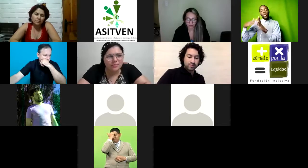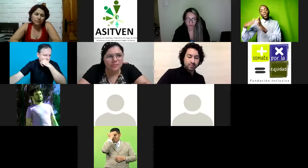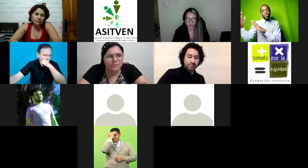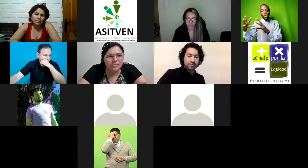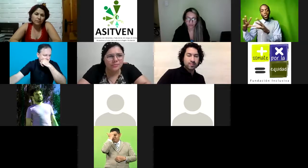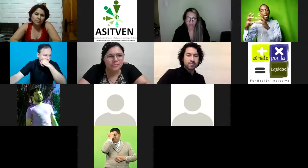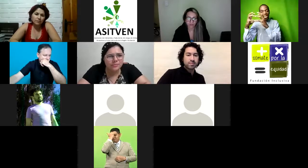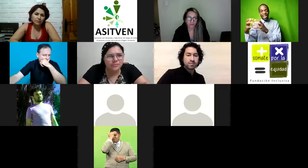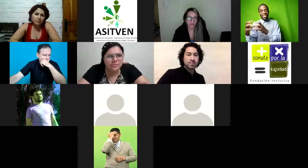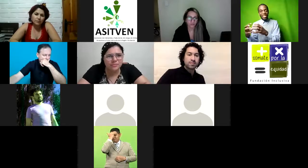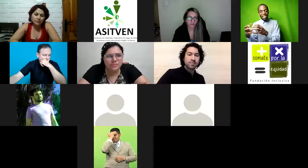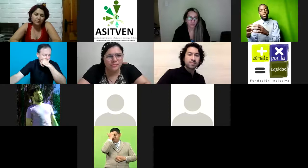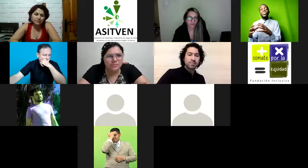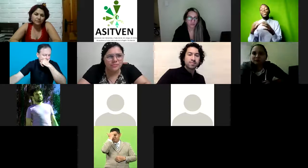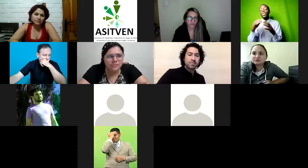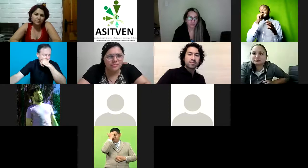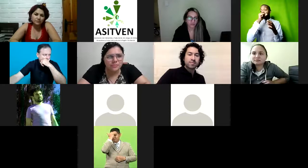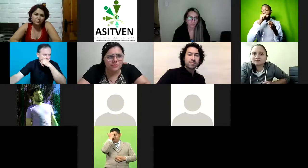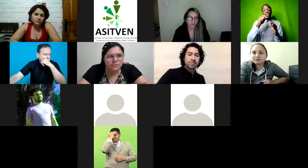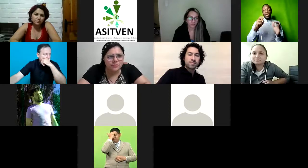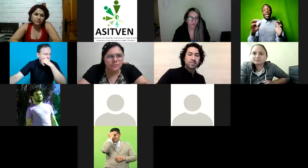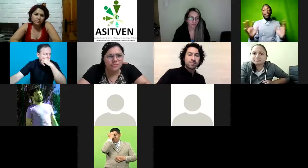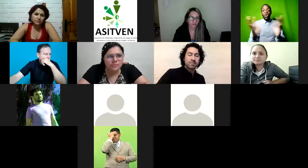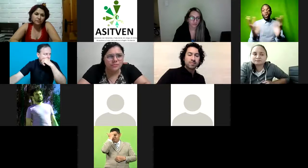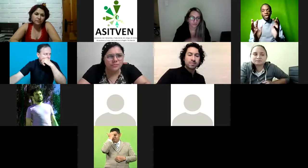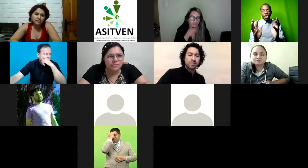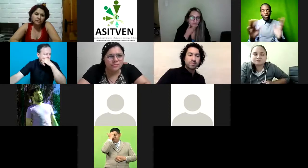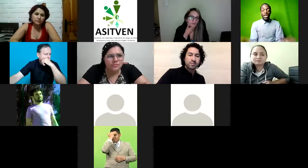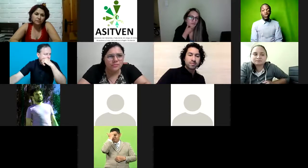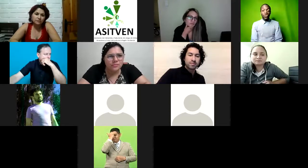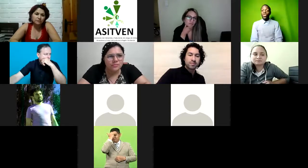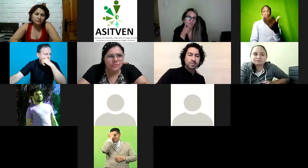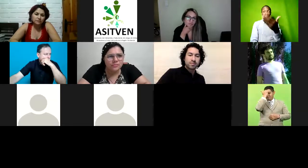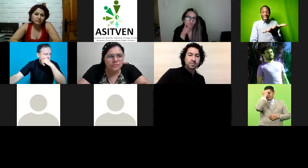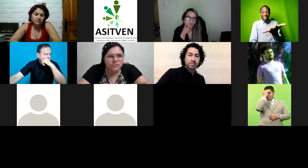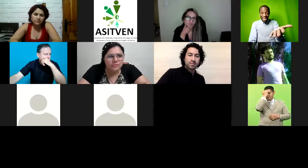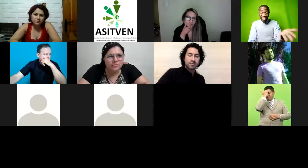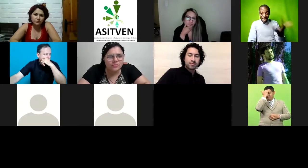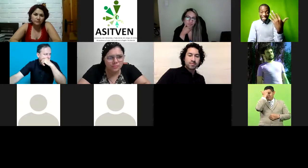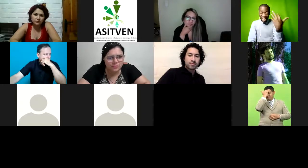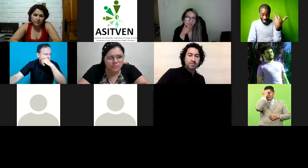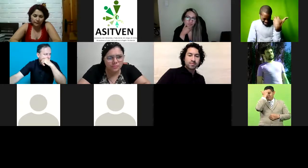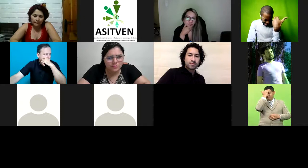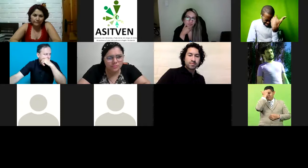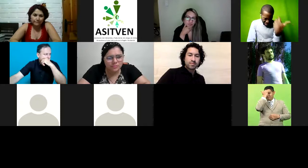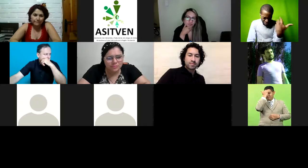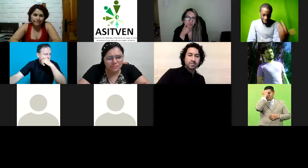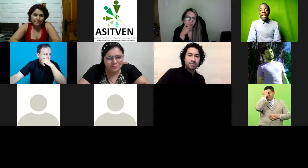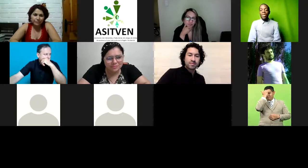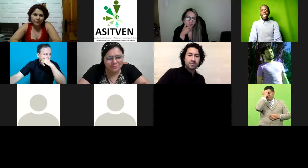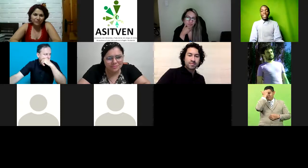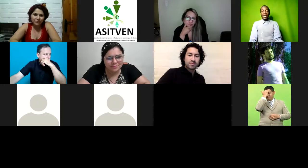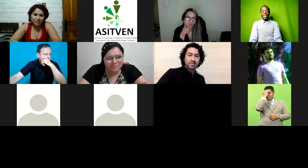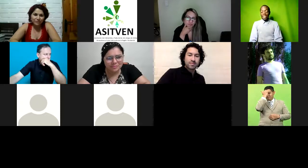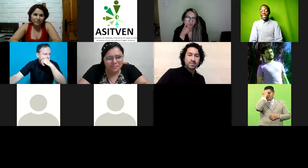otros acuerdos un poco más establecidos. Pues es con los niños sordos. Entonces, si tú quieres ver la natural